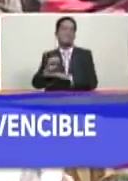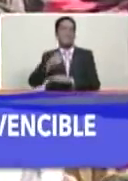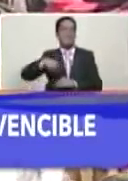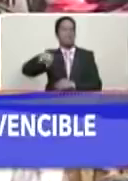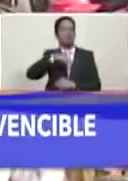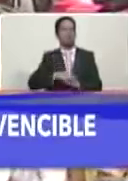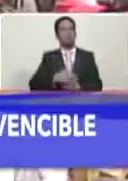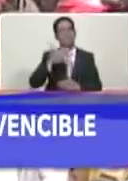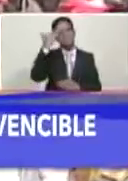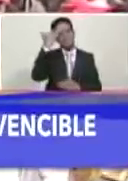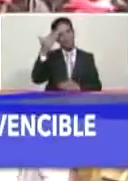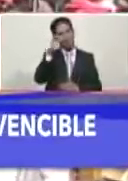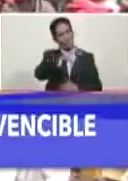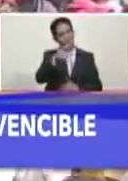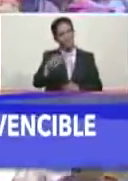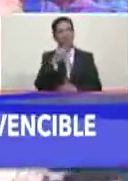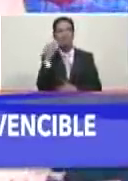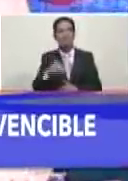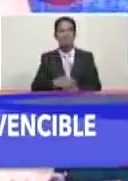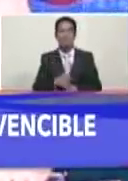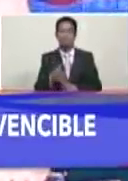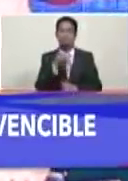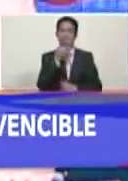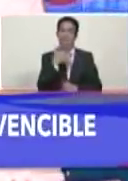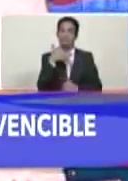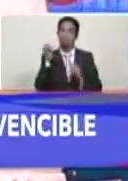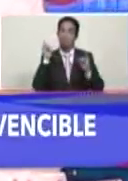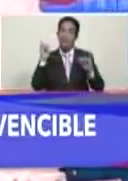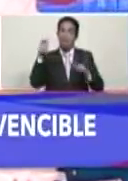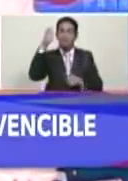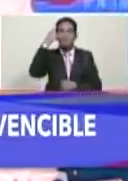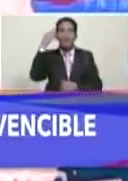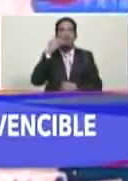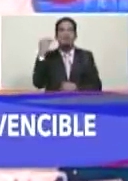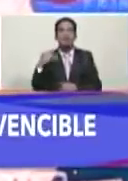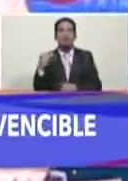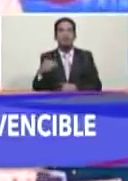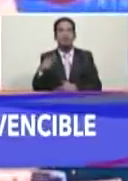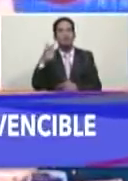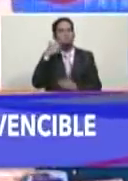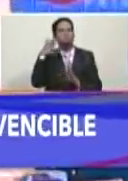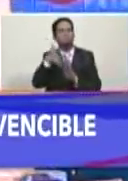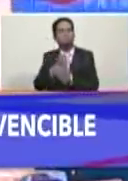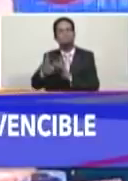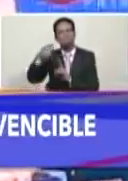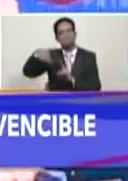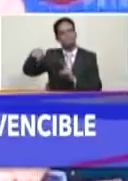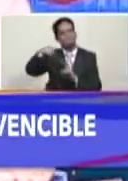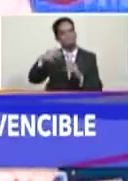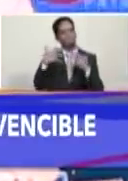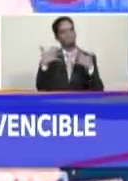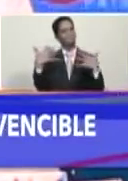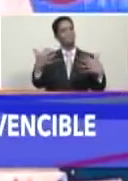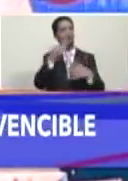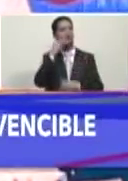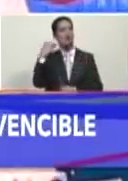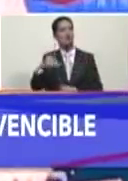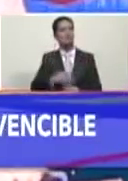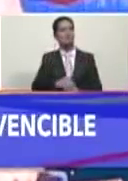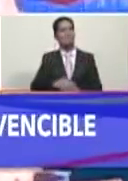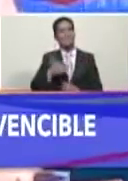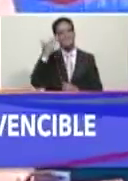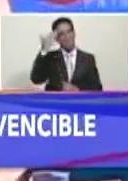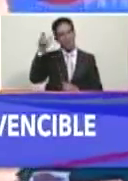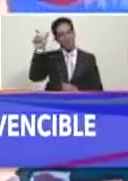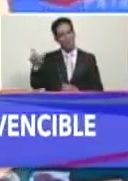la juventud, qué bello celebrar el día de hoy, rodeado de jóvenes. Un saludo a la vicepresidenta